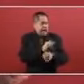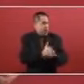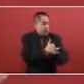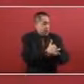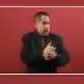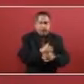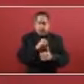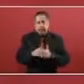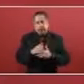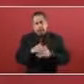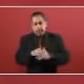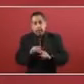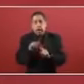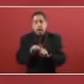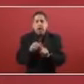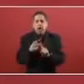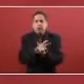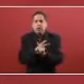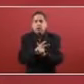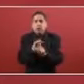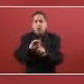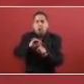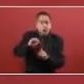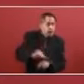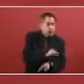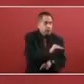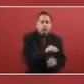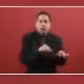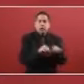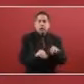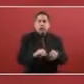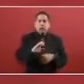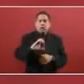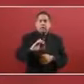trabajar a Citibank.